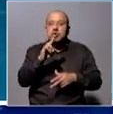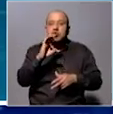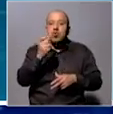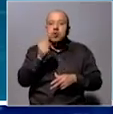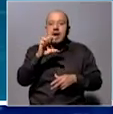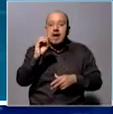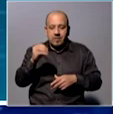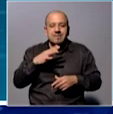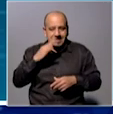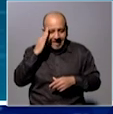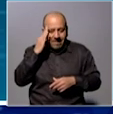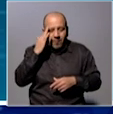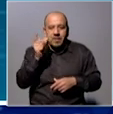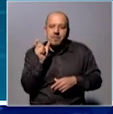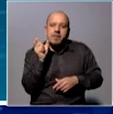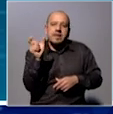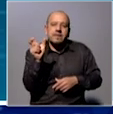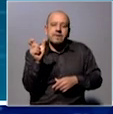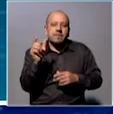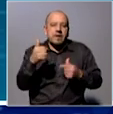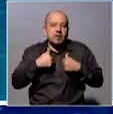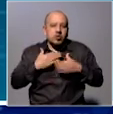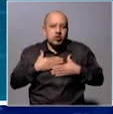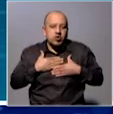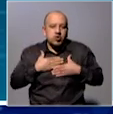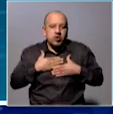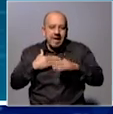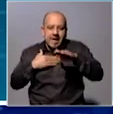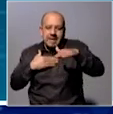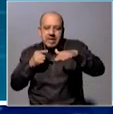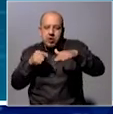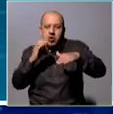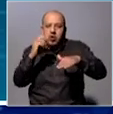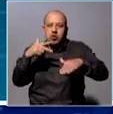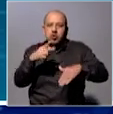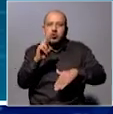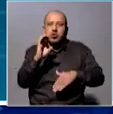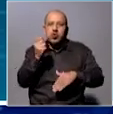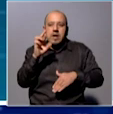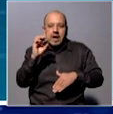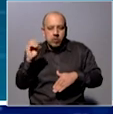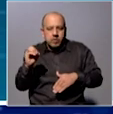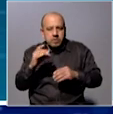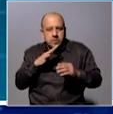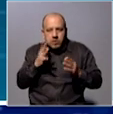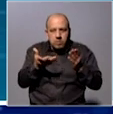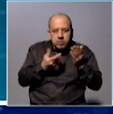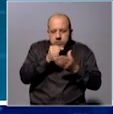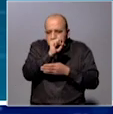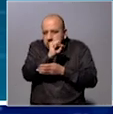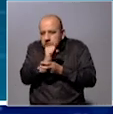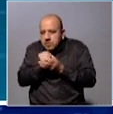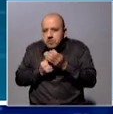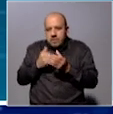Uruguay existe. La conocemos, sí. Ah, bueno, para nosotros el niño chúcaro es el niño que no se, qué sé yo, tiene como miedo,